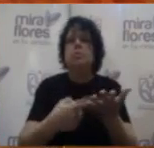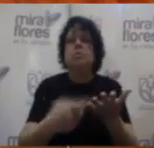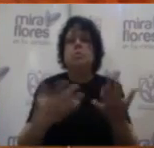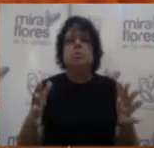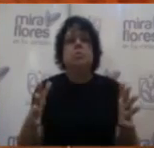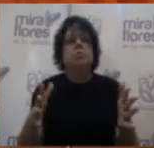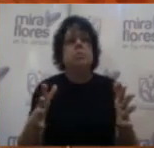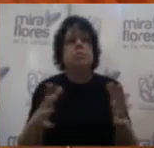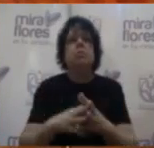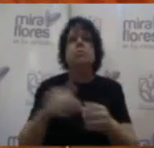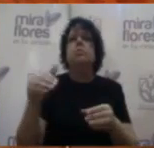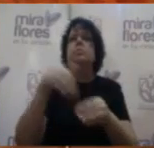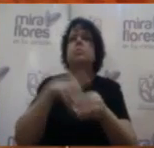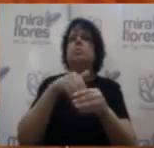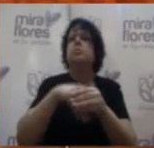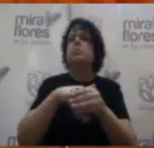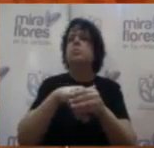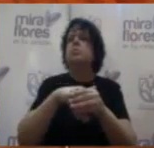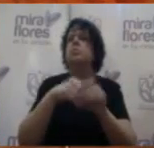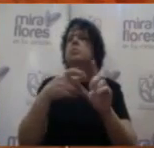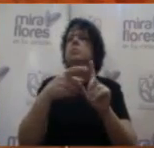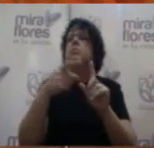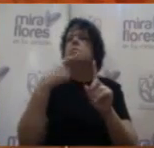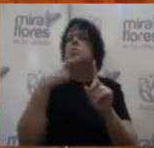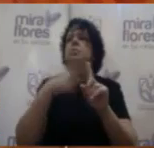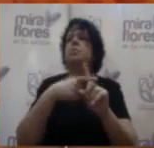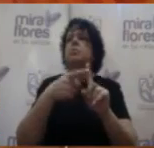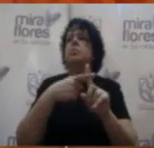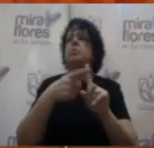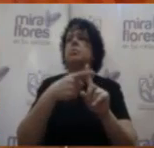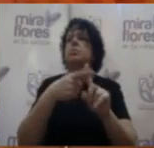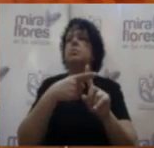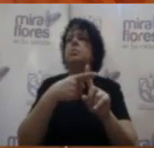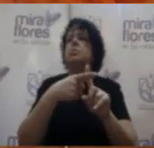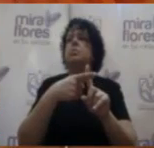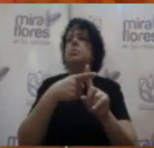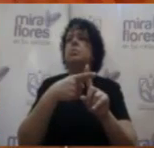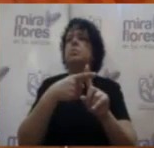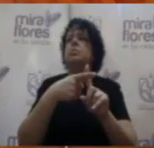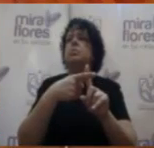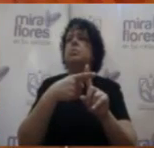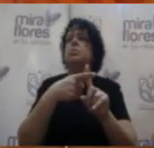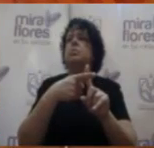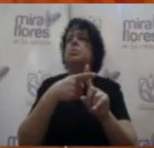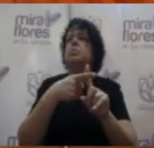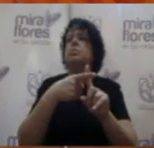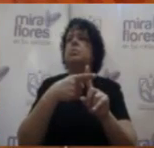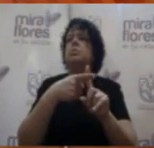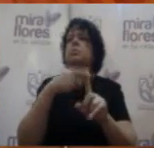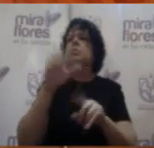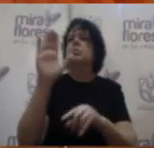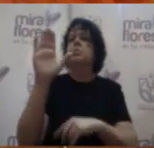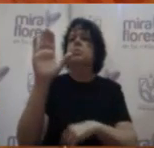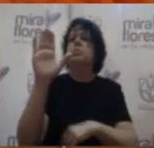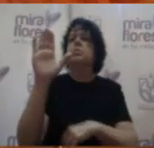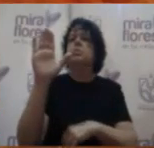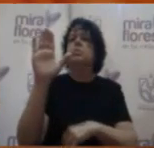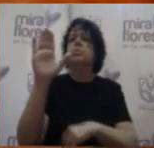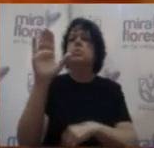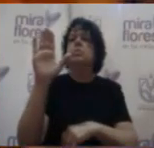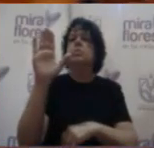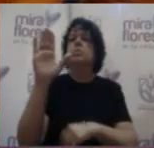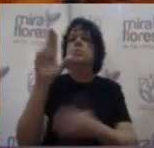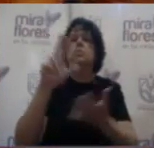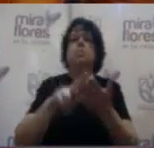Procederemos entonces al voto a aquellos miembros del Consejo que estén a favor de aprobar esta propuesta sirvanse expresarlo en señal de conformidad Se aprueba por